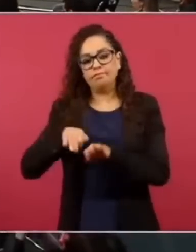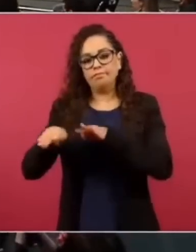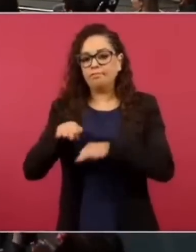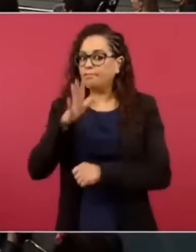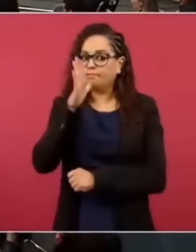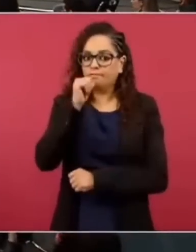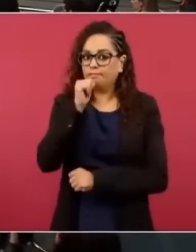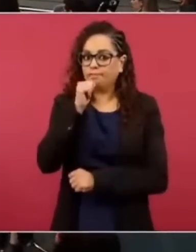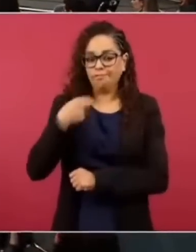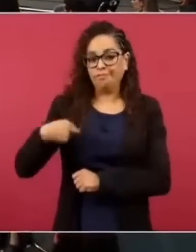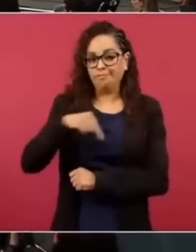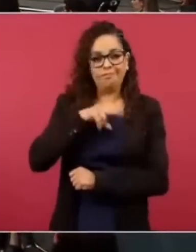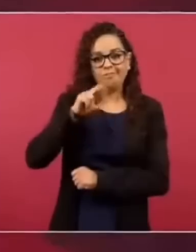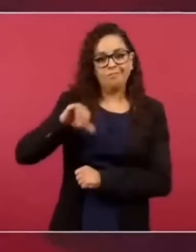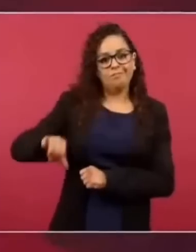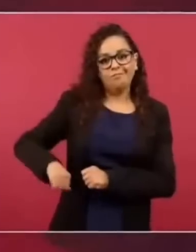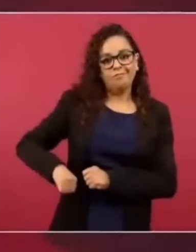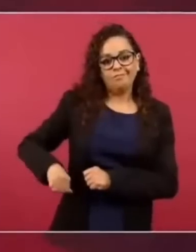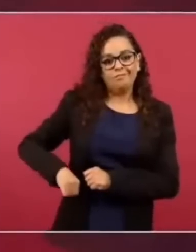Nosotros no queremos, ¿no?, nada,